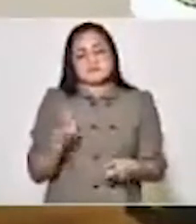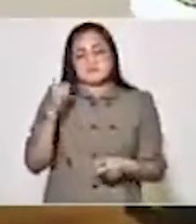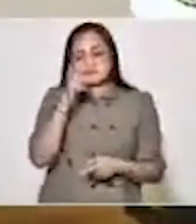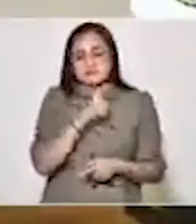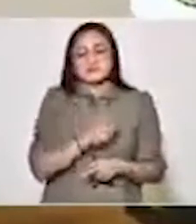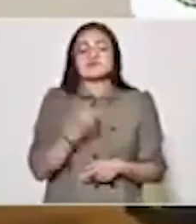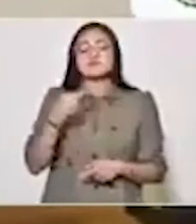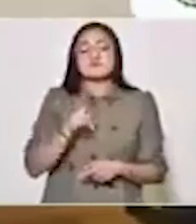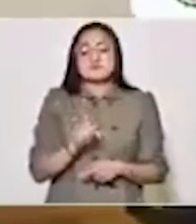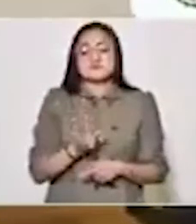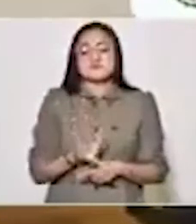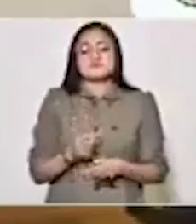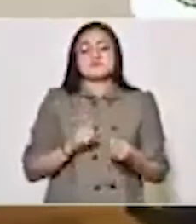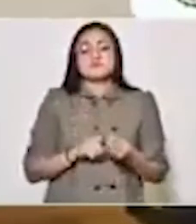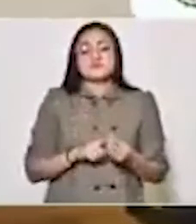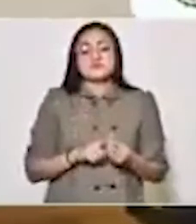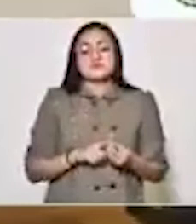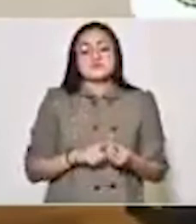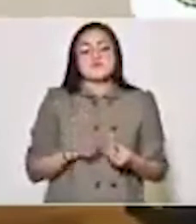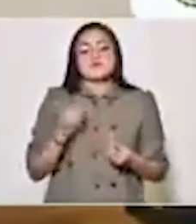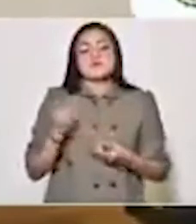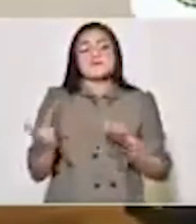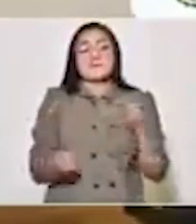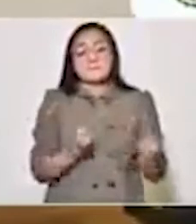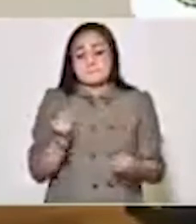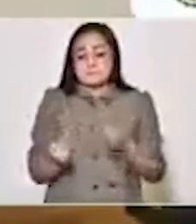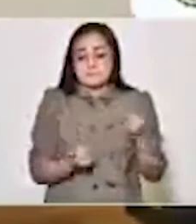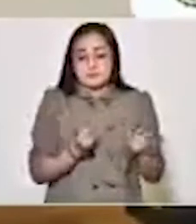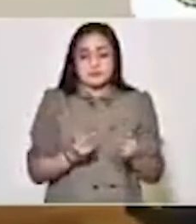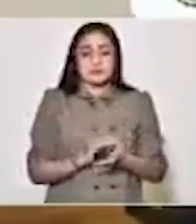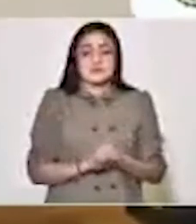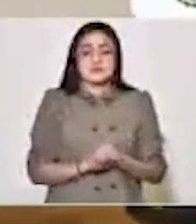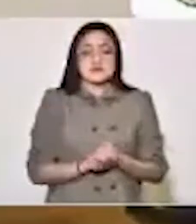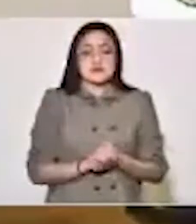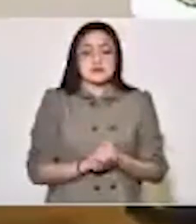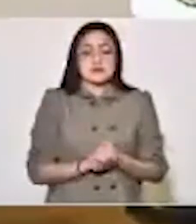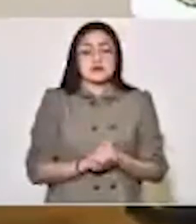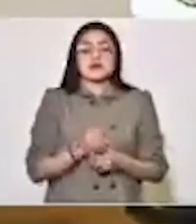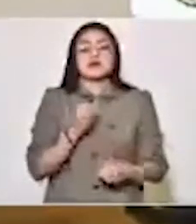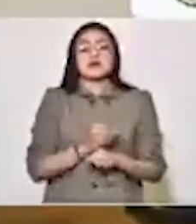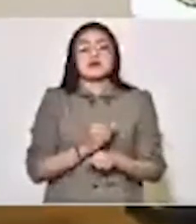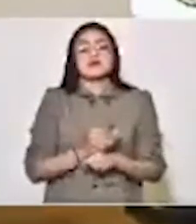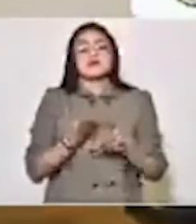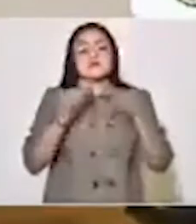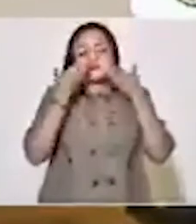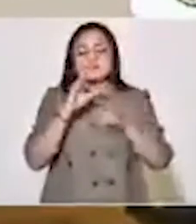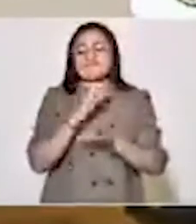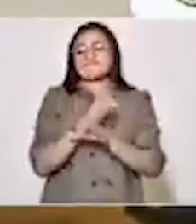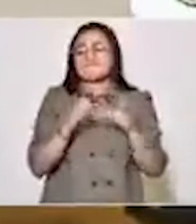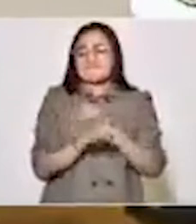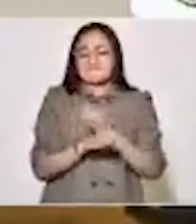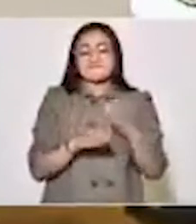es un momento en el que van a hacerse muchas preguntas, van a estar descubriendo